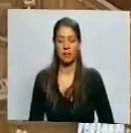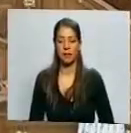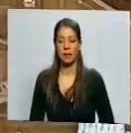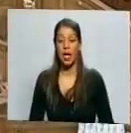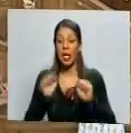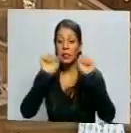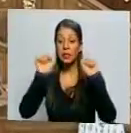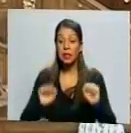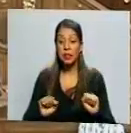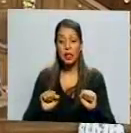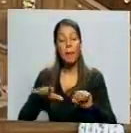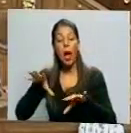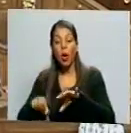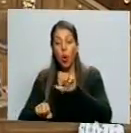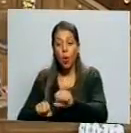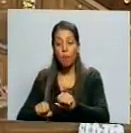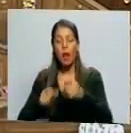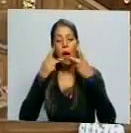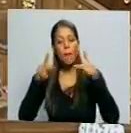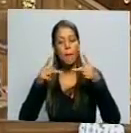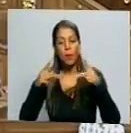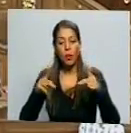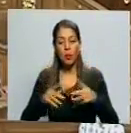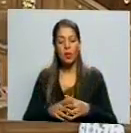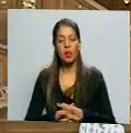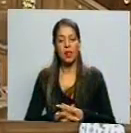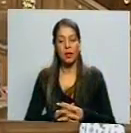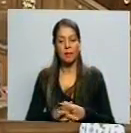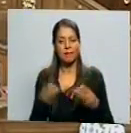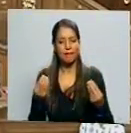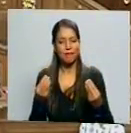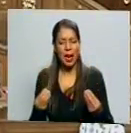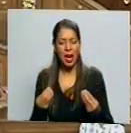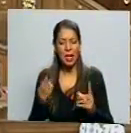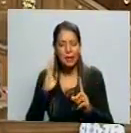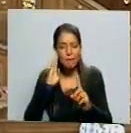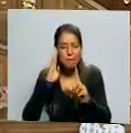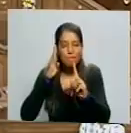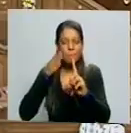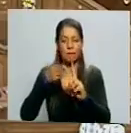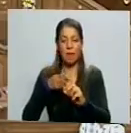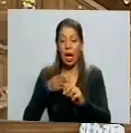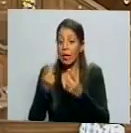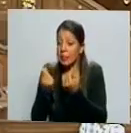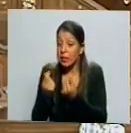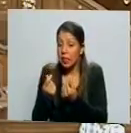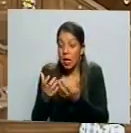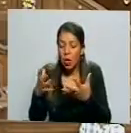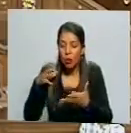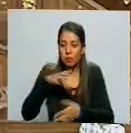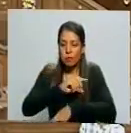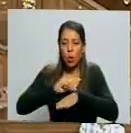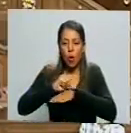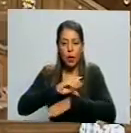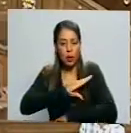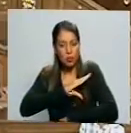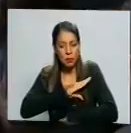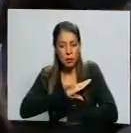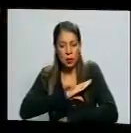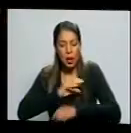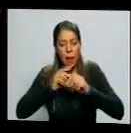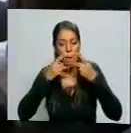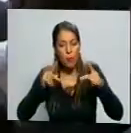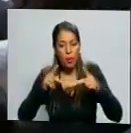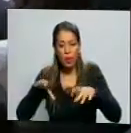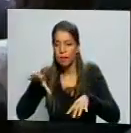El sistema de compras públicas es para direccionar los recursos públicos en la construcción de un nuevo